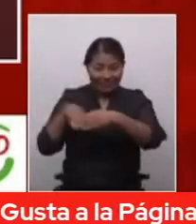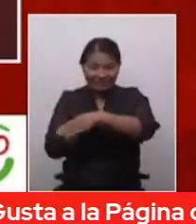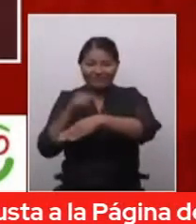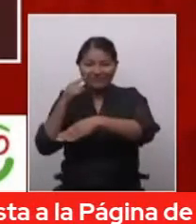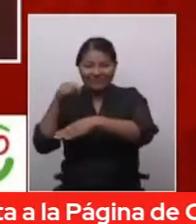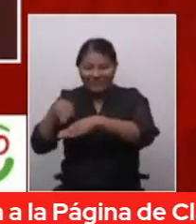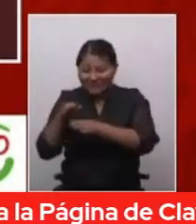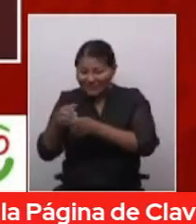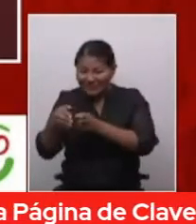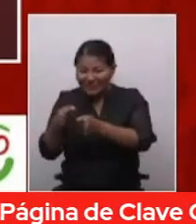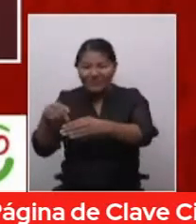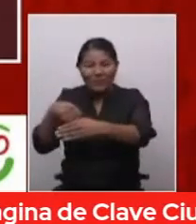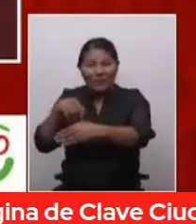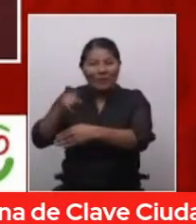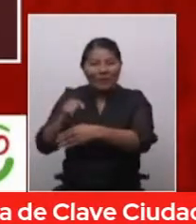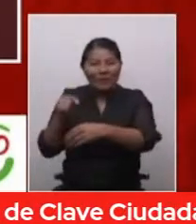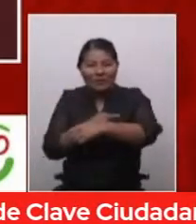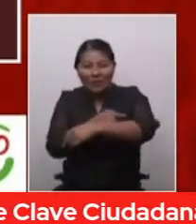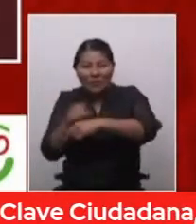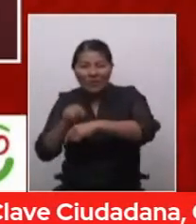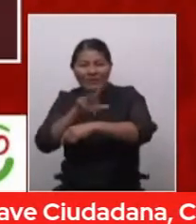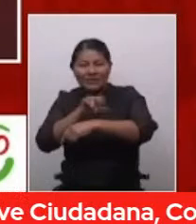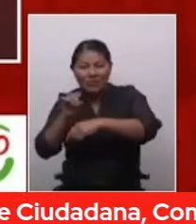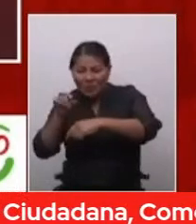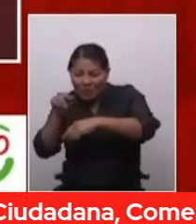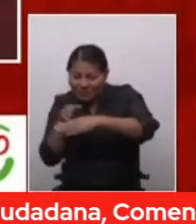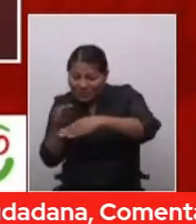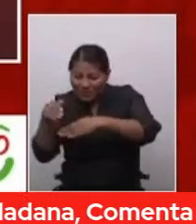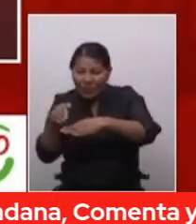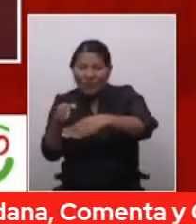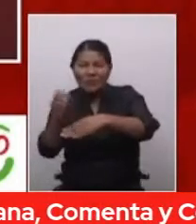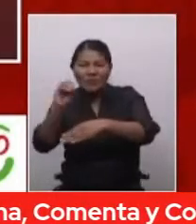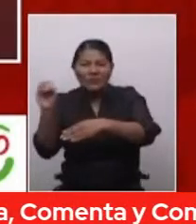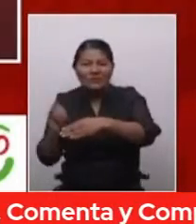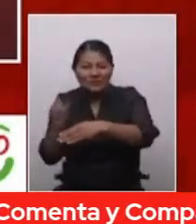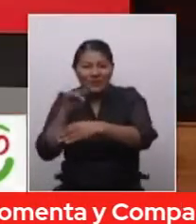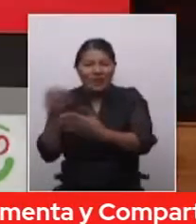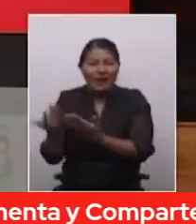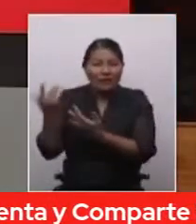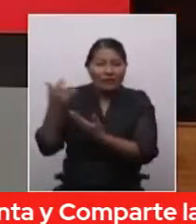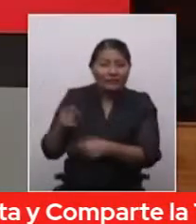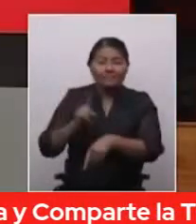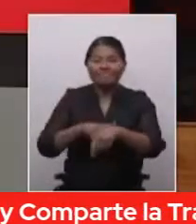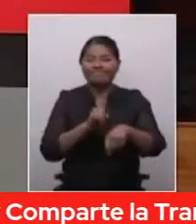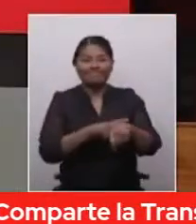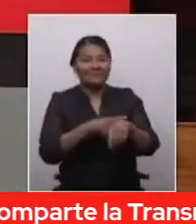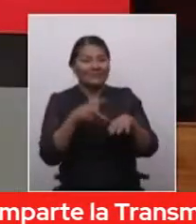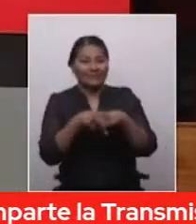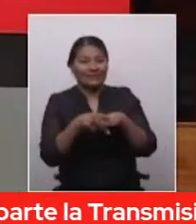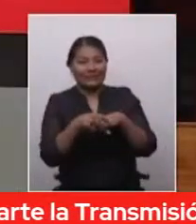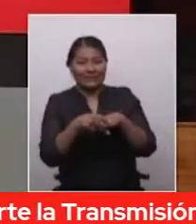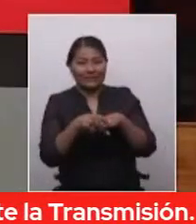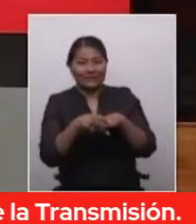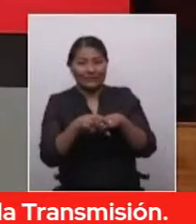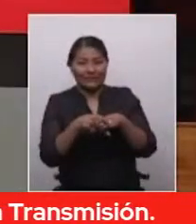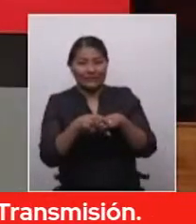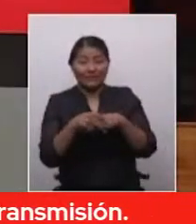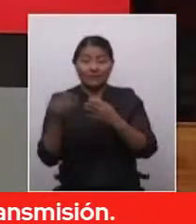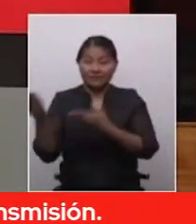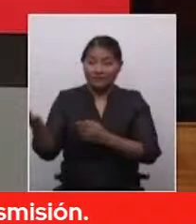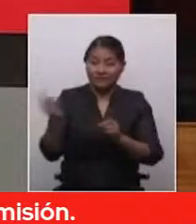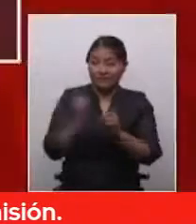al 97.3% de ejecución. Y ya lleva 18 meses paralizado. Tiempo, señor Galería, consumió su minuto. Señor